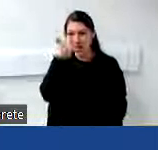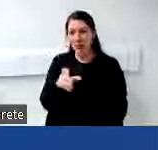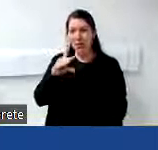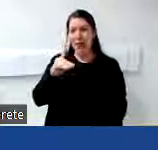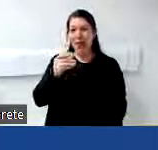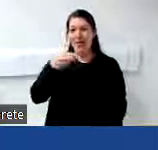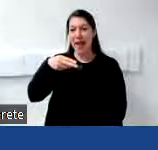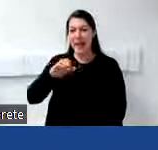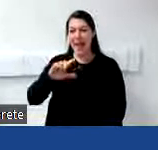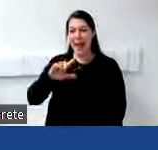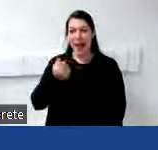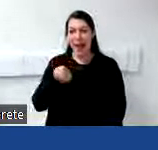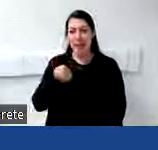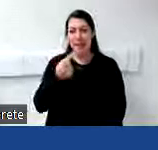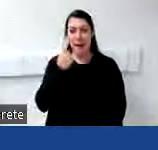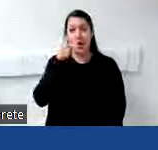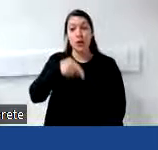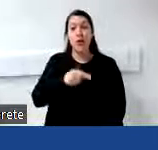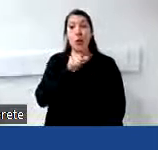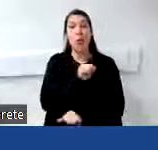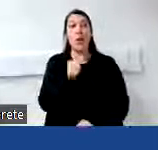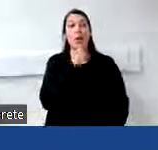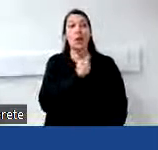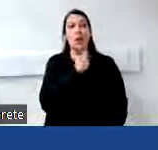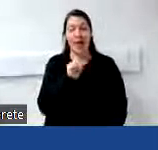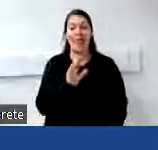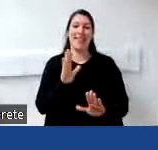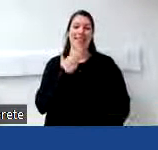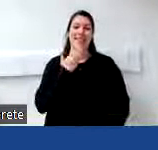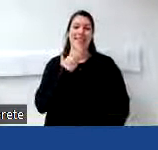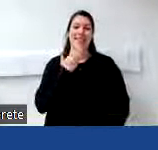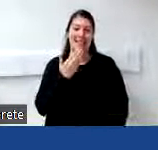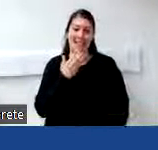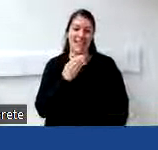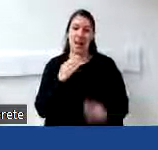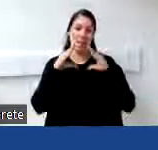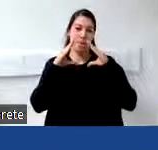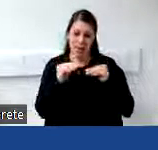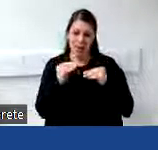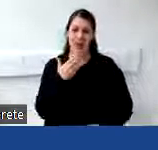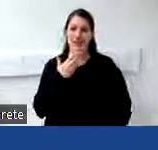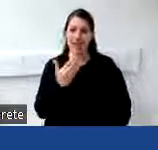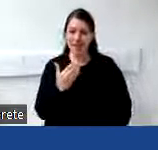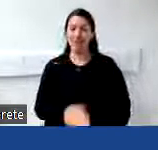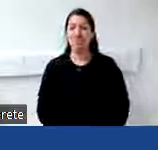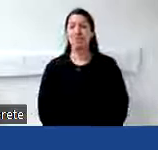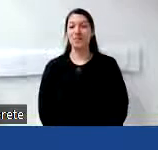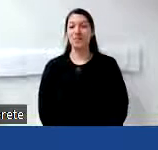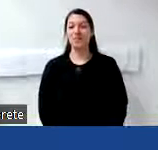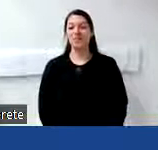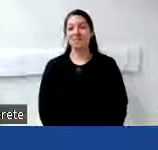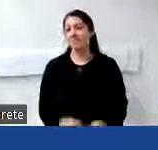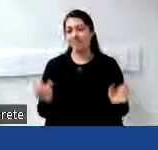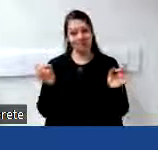a ver, si nosotros de acá lo podemos solucionar. Ah, ahí ya está. Sí, muchas gracias, señor. Daniela. Bien, fantástico.